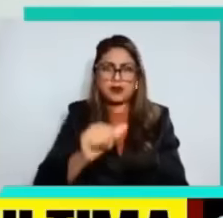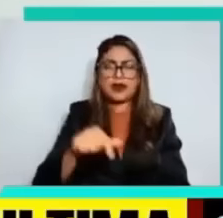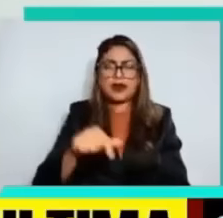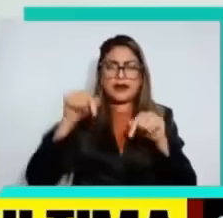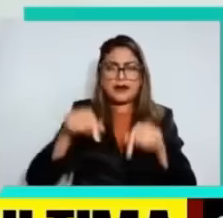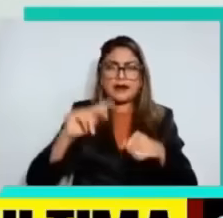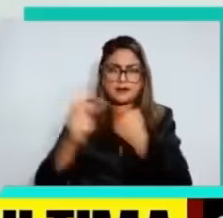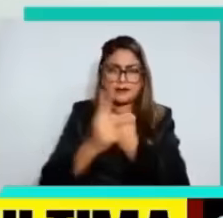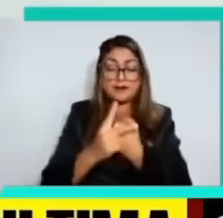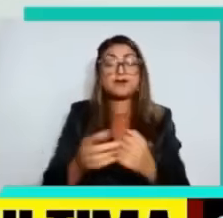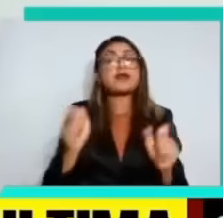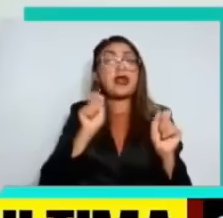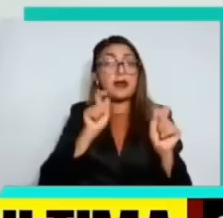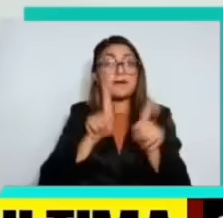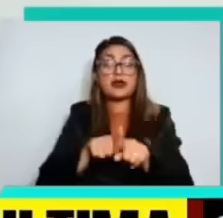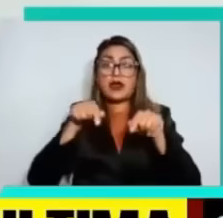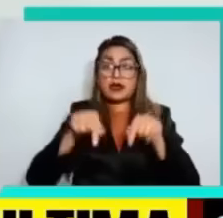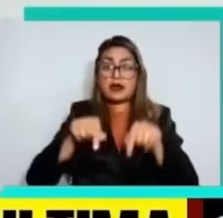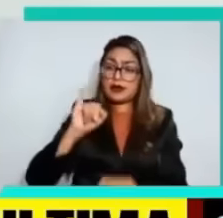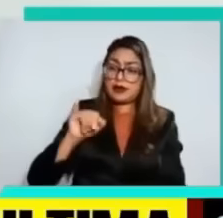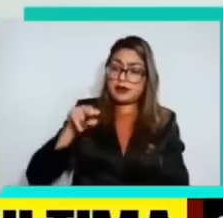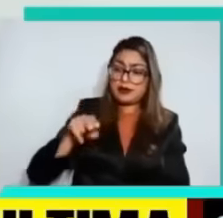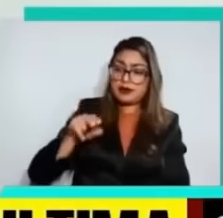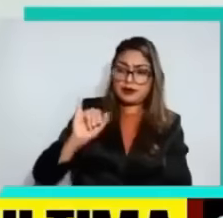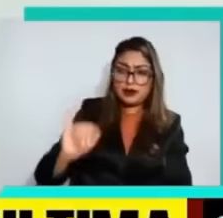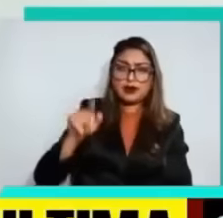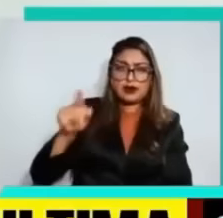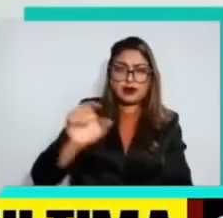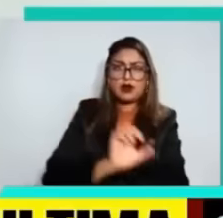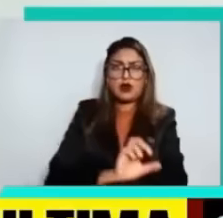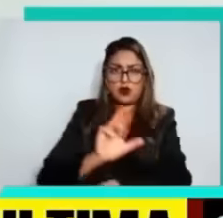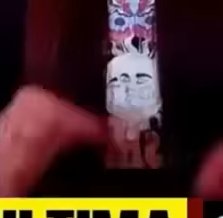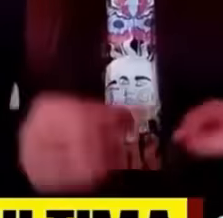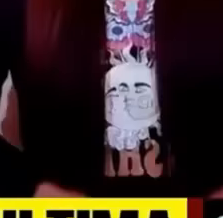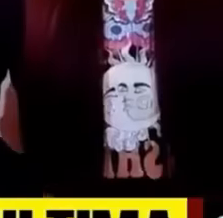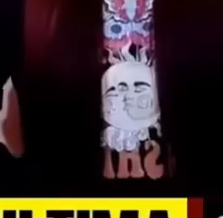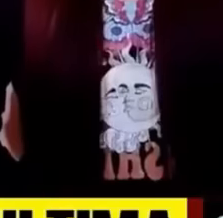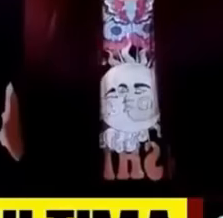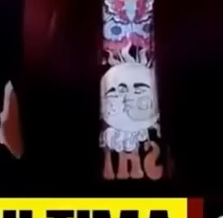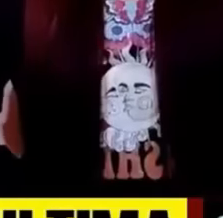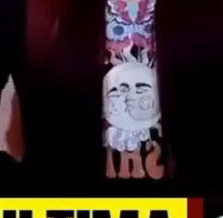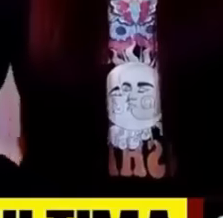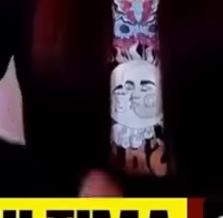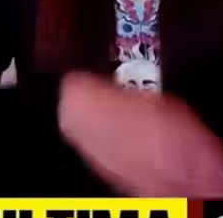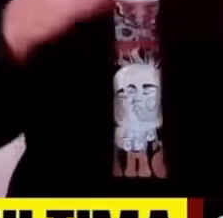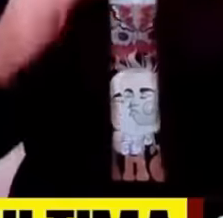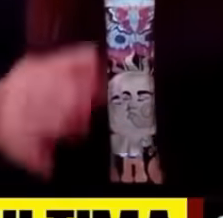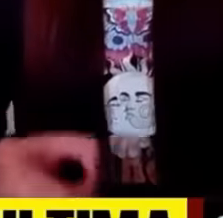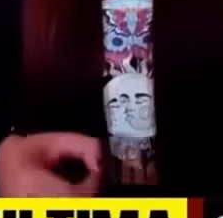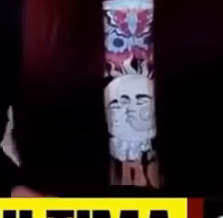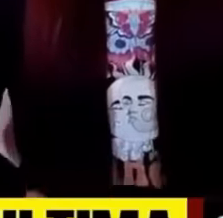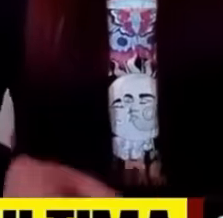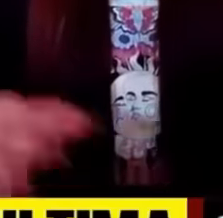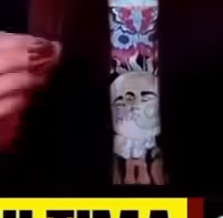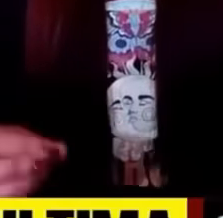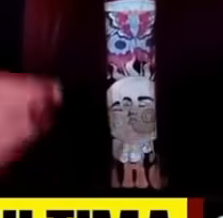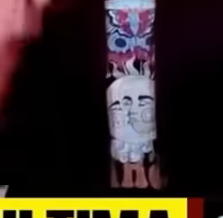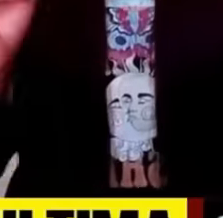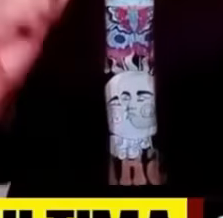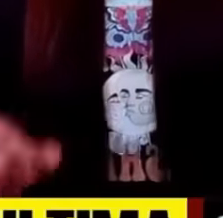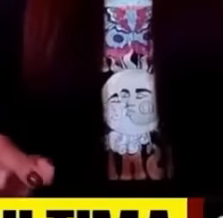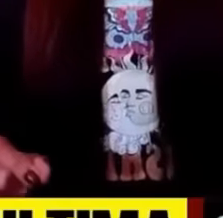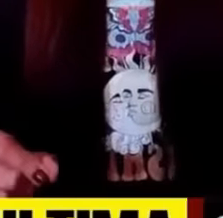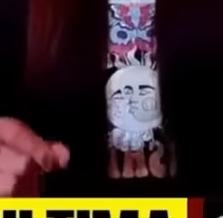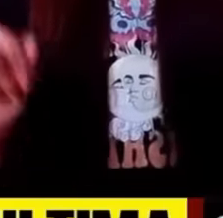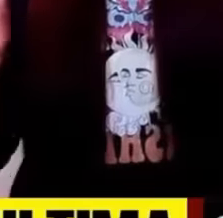podemos entregarles esta base de datos porque también trae datos personales. La desesperación los está haciendo perder